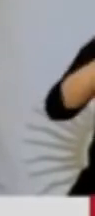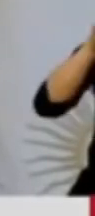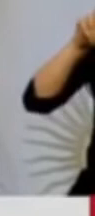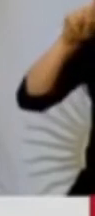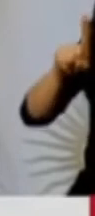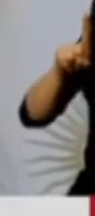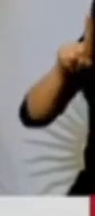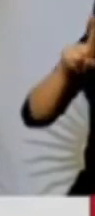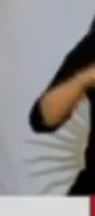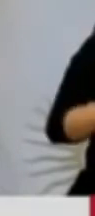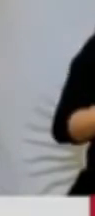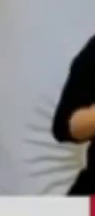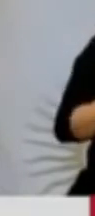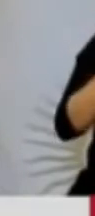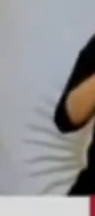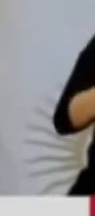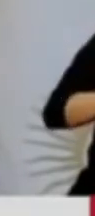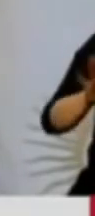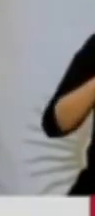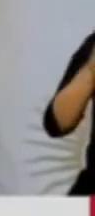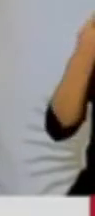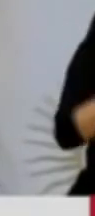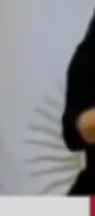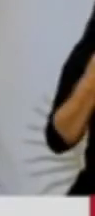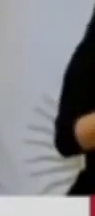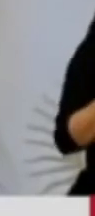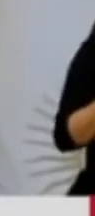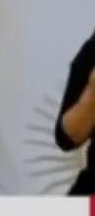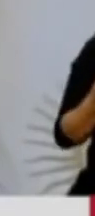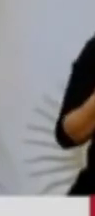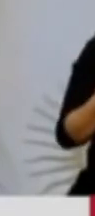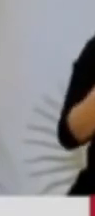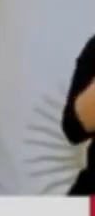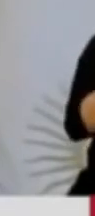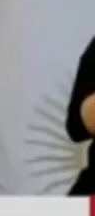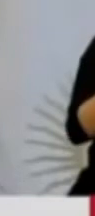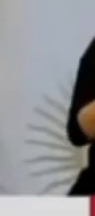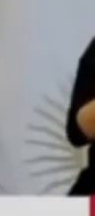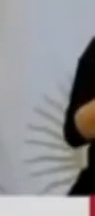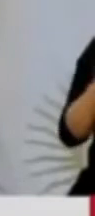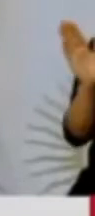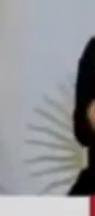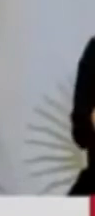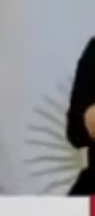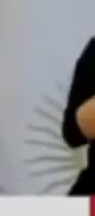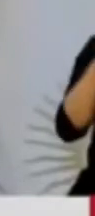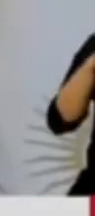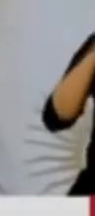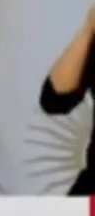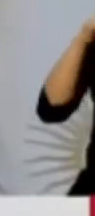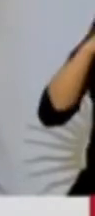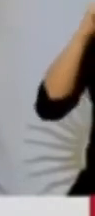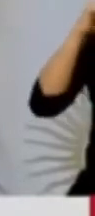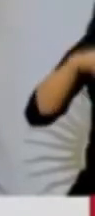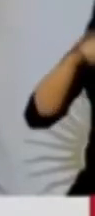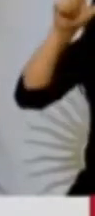24.331, se considera operaciones de comercio al por menor a todas enajenaciones realizadas a